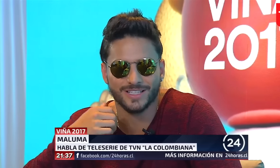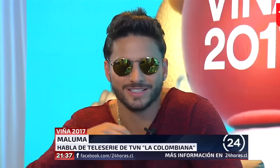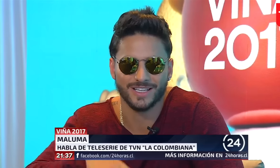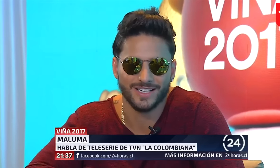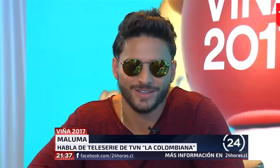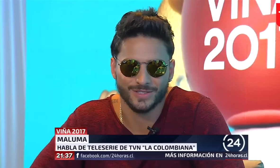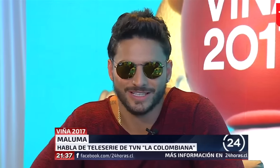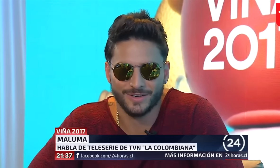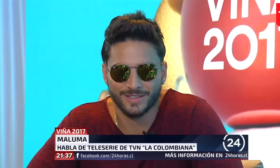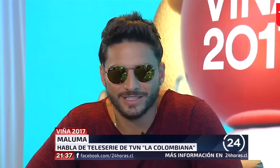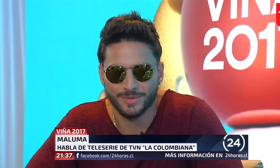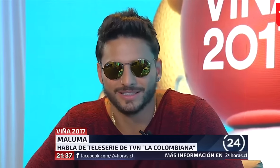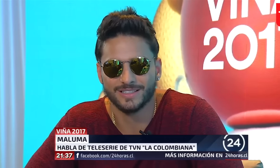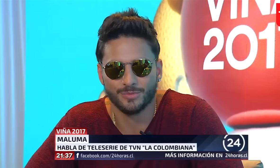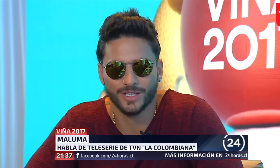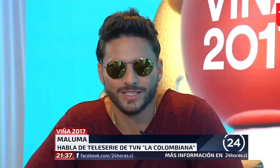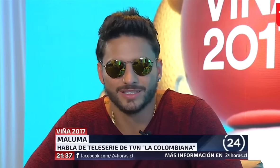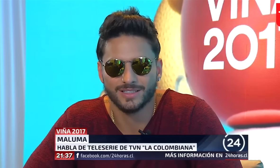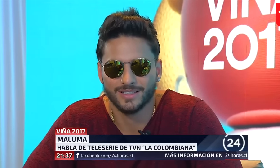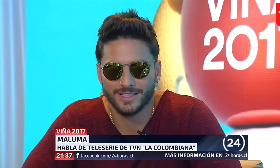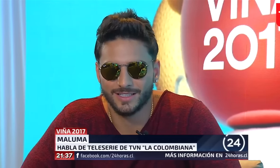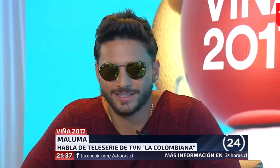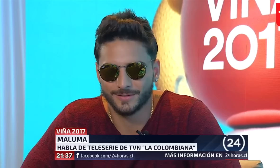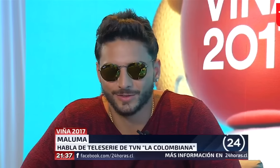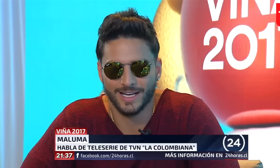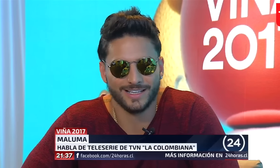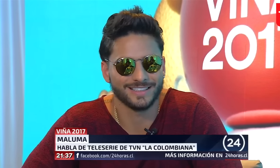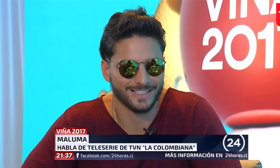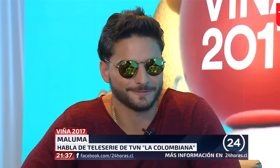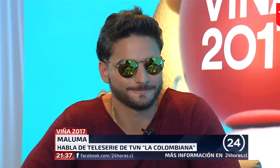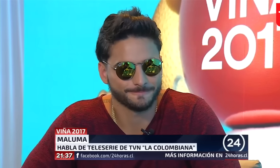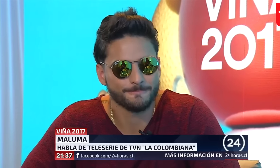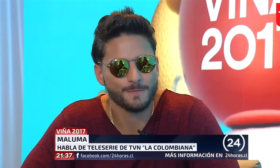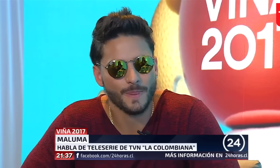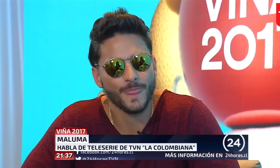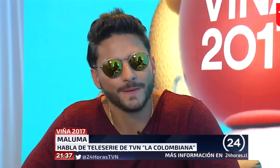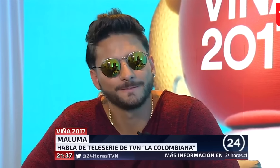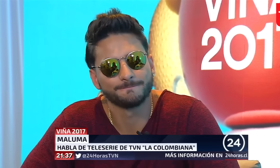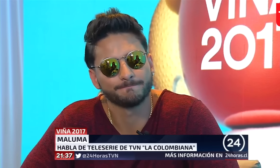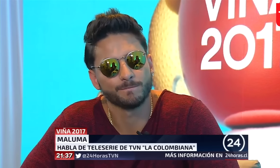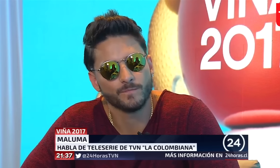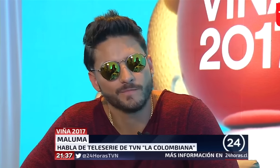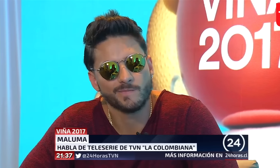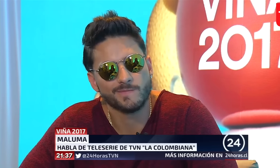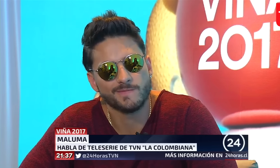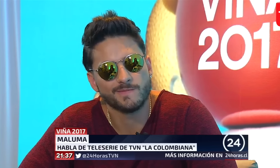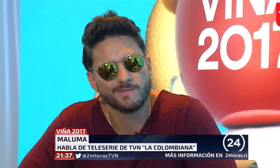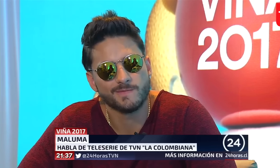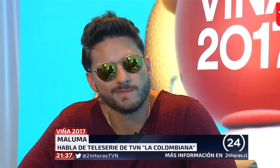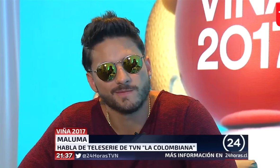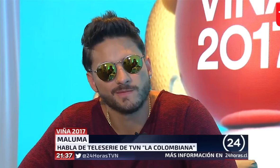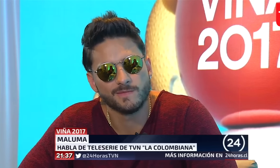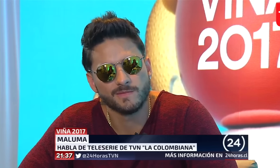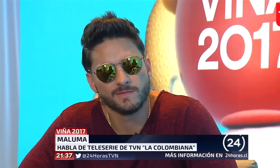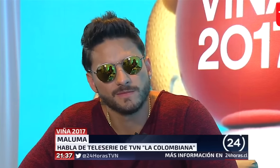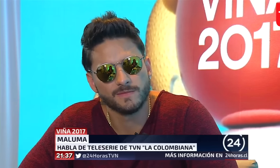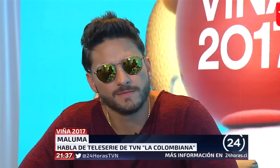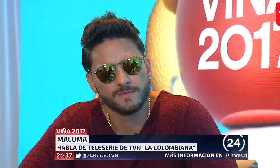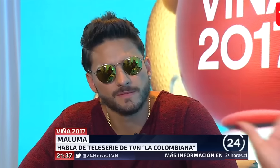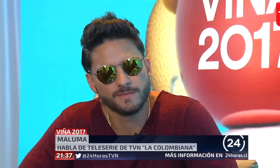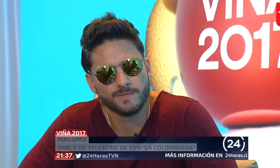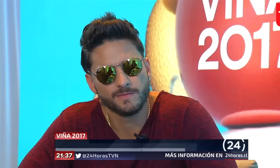que ustedes nos hayan abierto las puertas de su país y nos dejaran entrar. ¿Qué te parece cuando Isabel Pantoja dice que si se caga